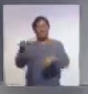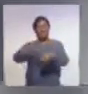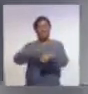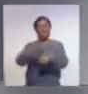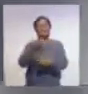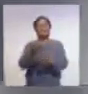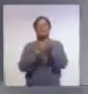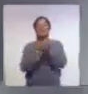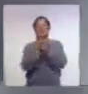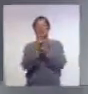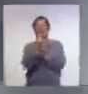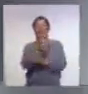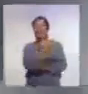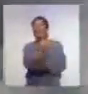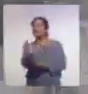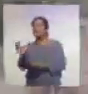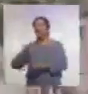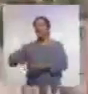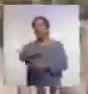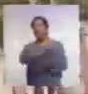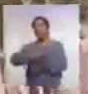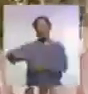césped, esto en la cancha.